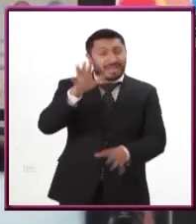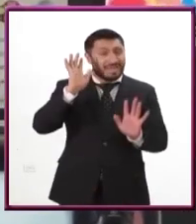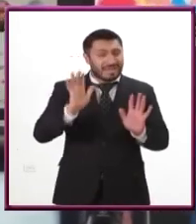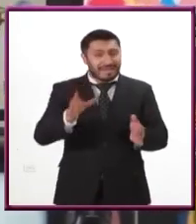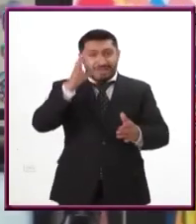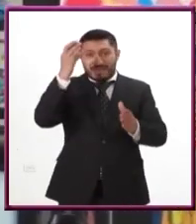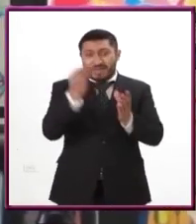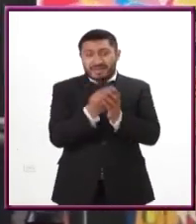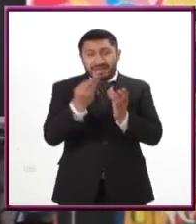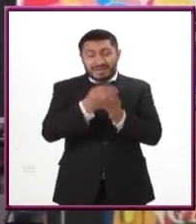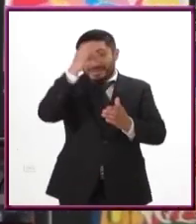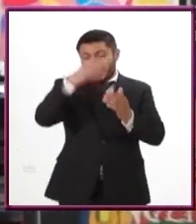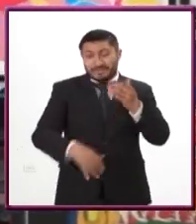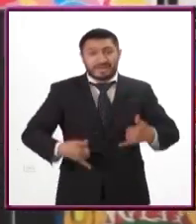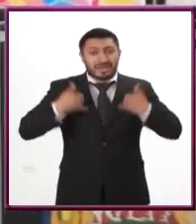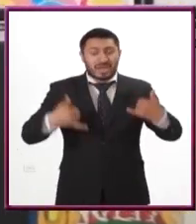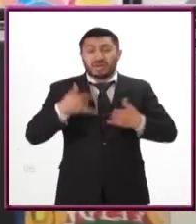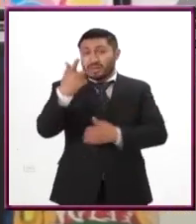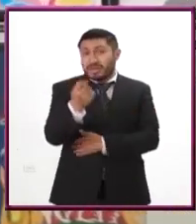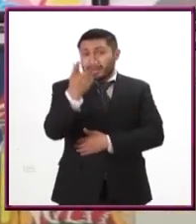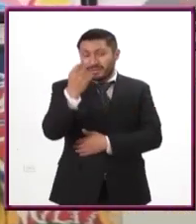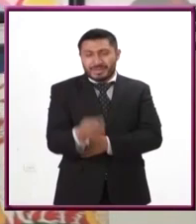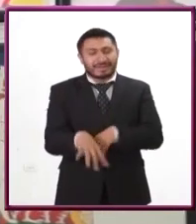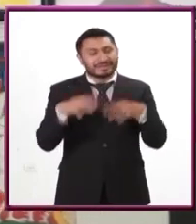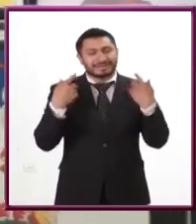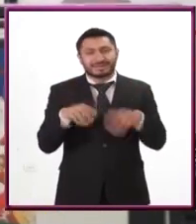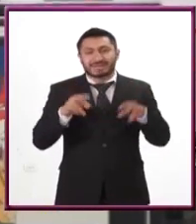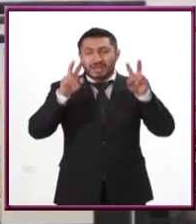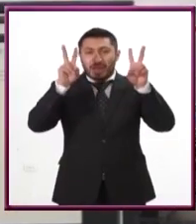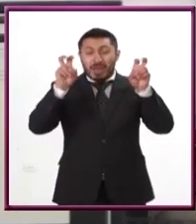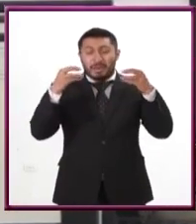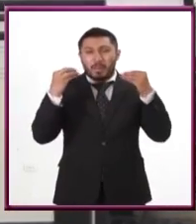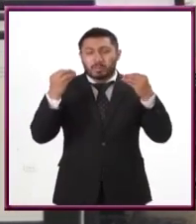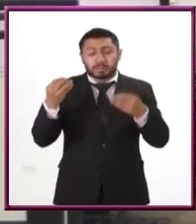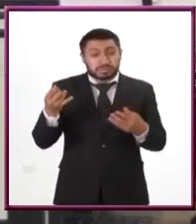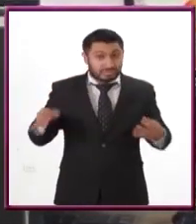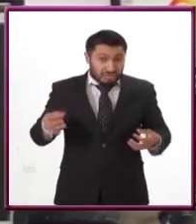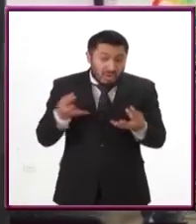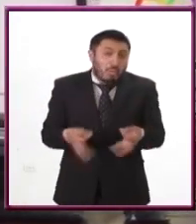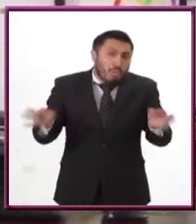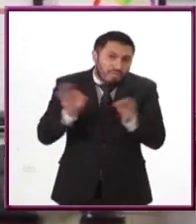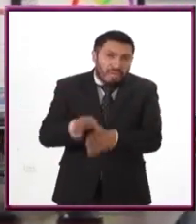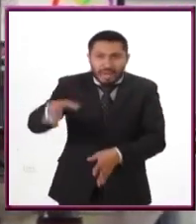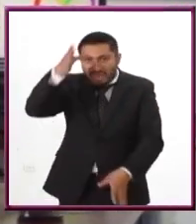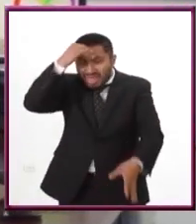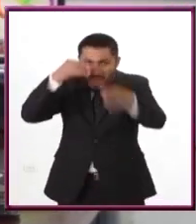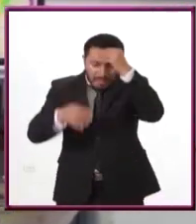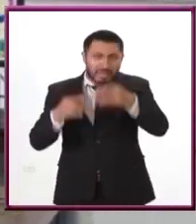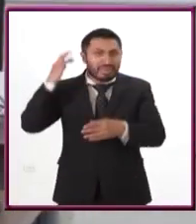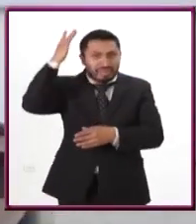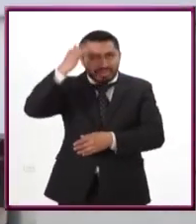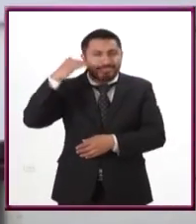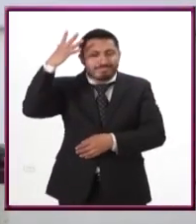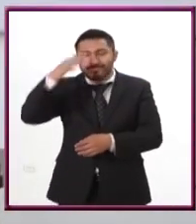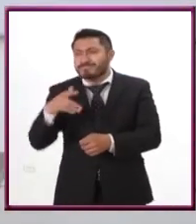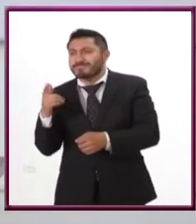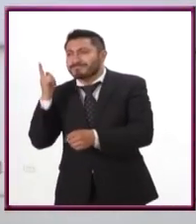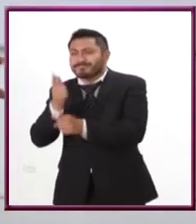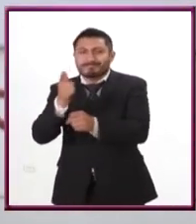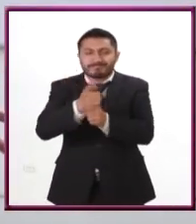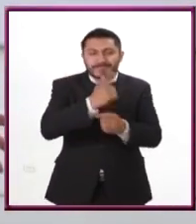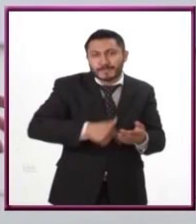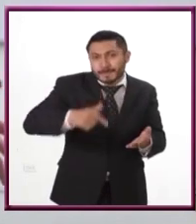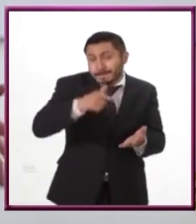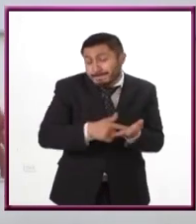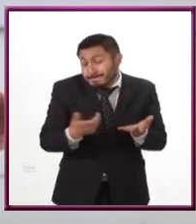Y así terminamos nuestro programa de Jóvenes en TV, una jornada de mucho aprendizaje y reflexión. Identificamos los